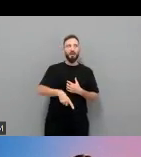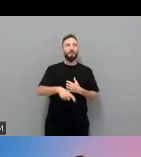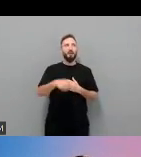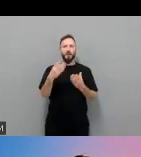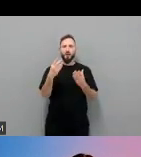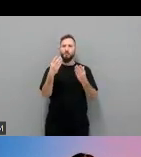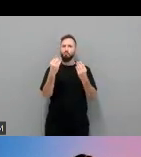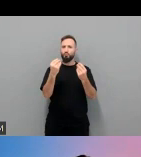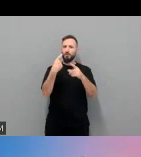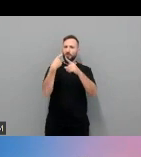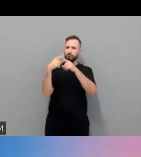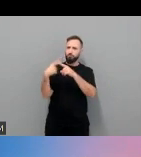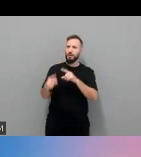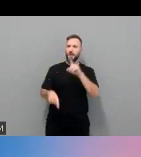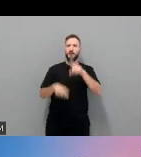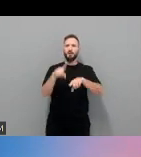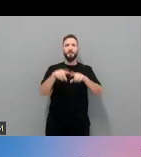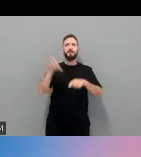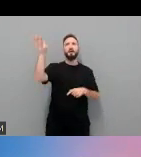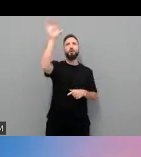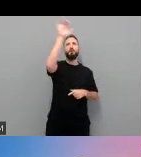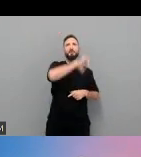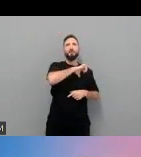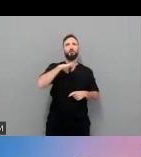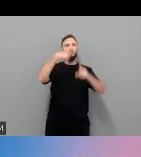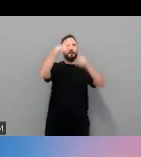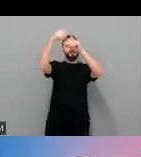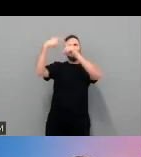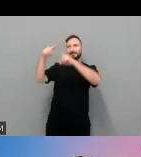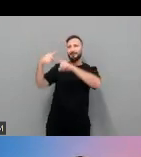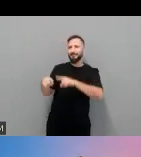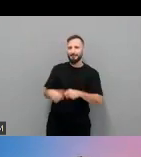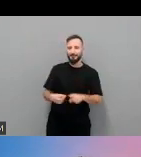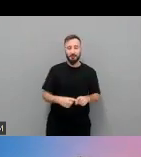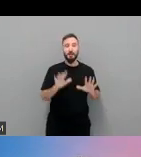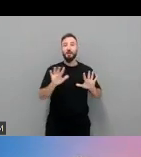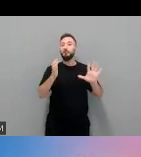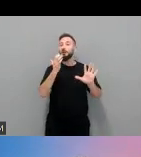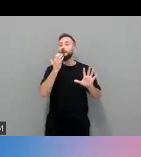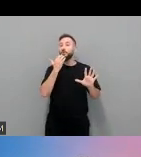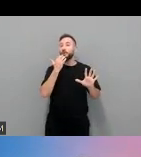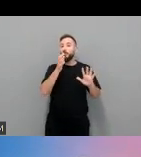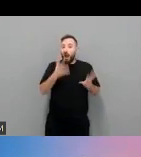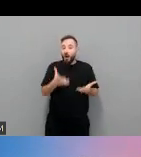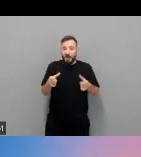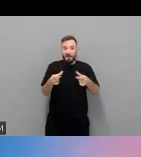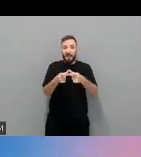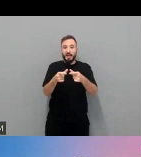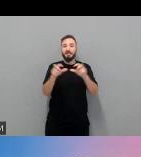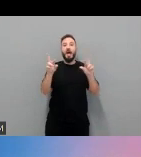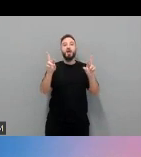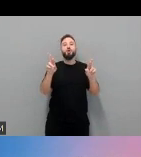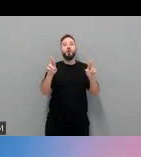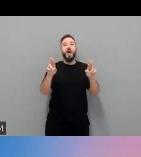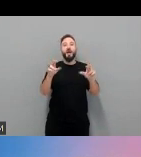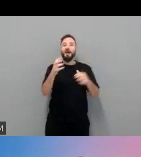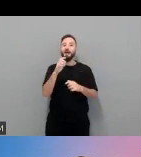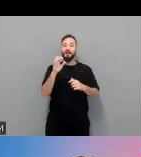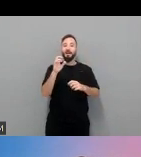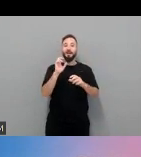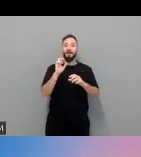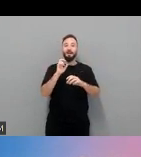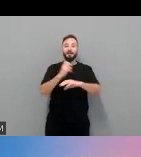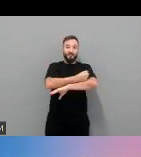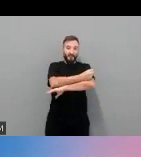mucha diversidad en función de cada comunidad autónoma. Pero, por ejemplo, la tarjeta dorada de Renfe, que es para todo el